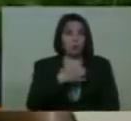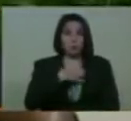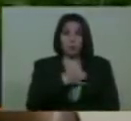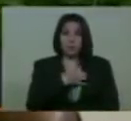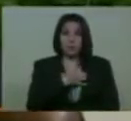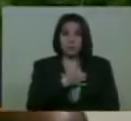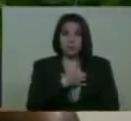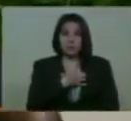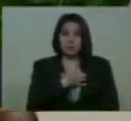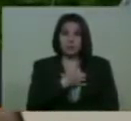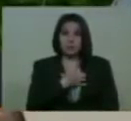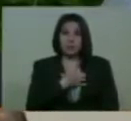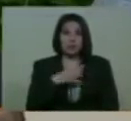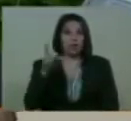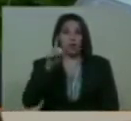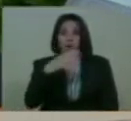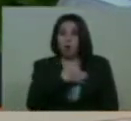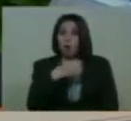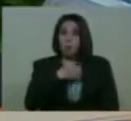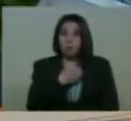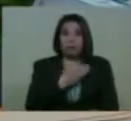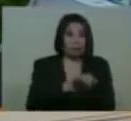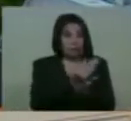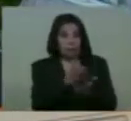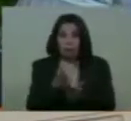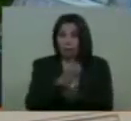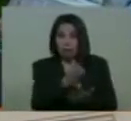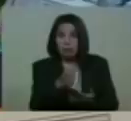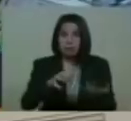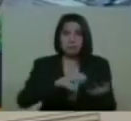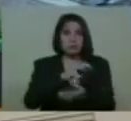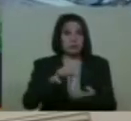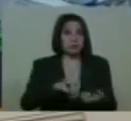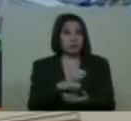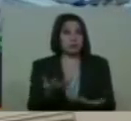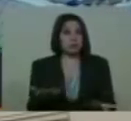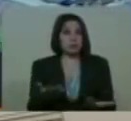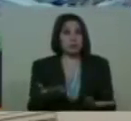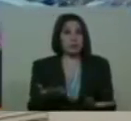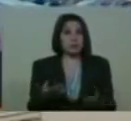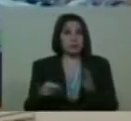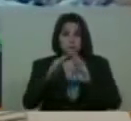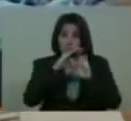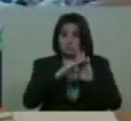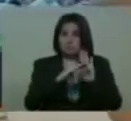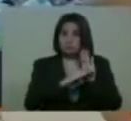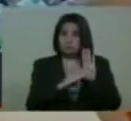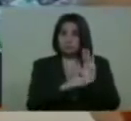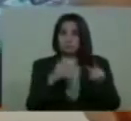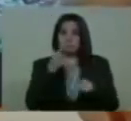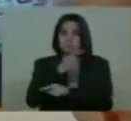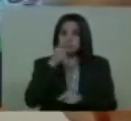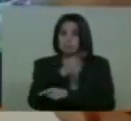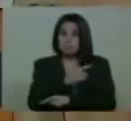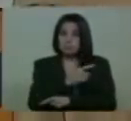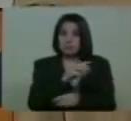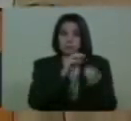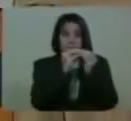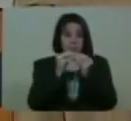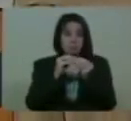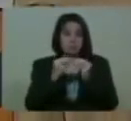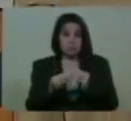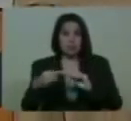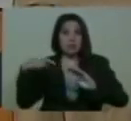haber conducción caótica. No, si no tomaremos medidas correctivas, estructurales, estratégicas y de